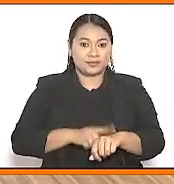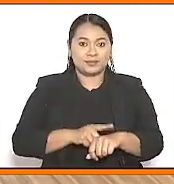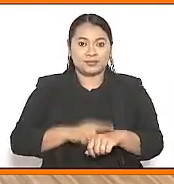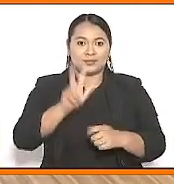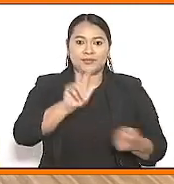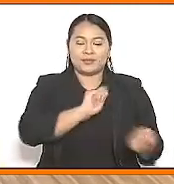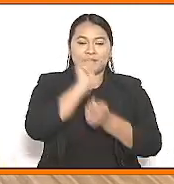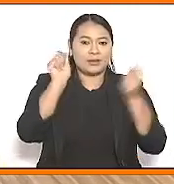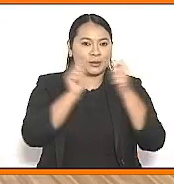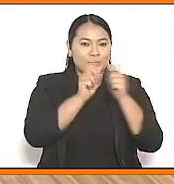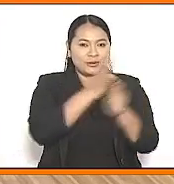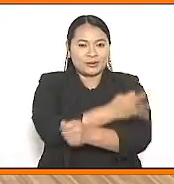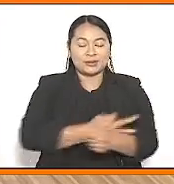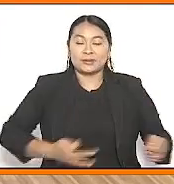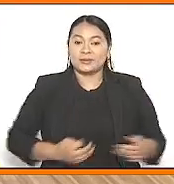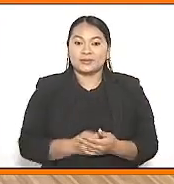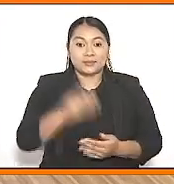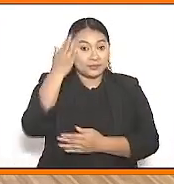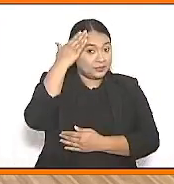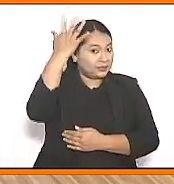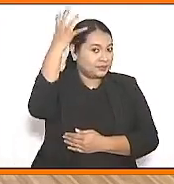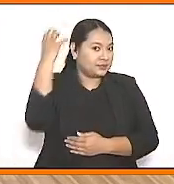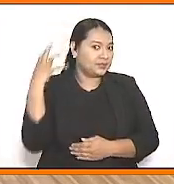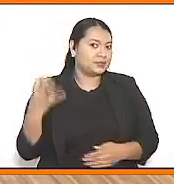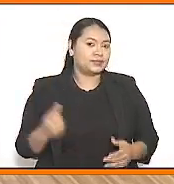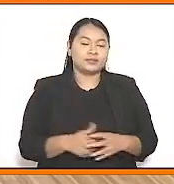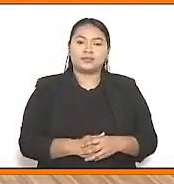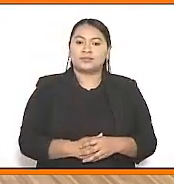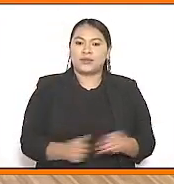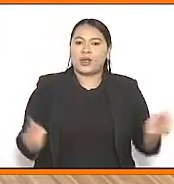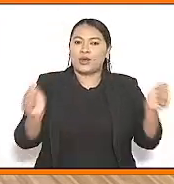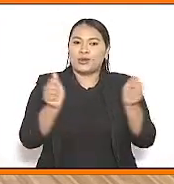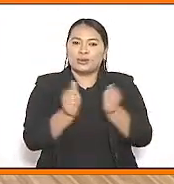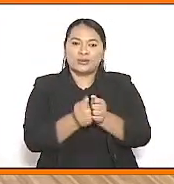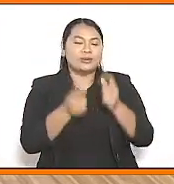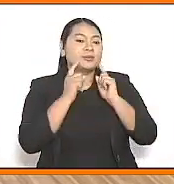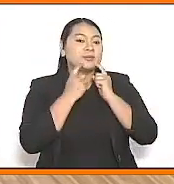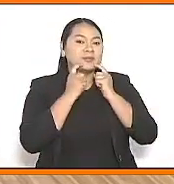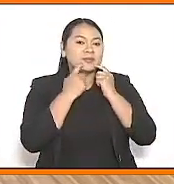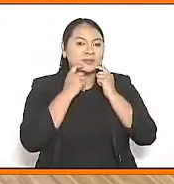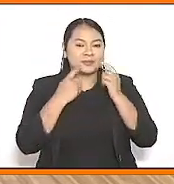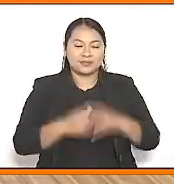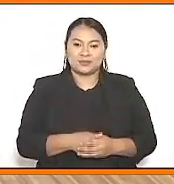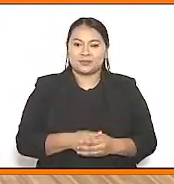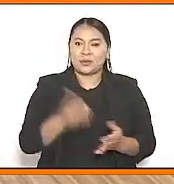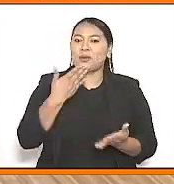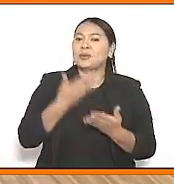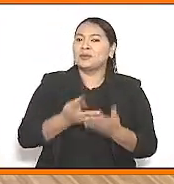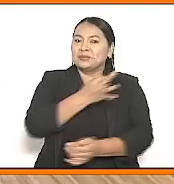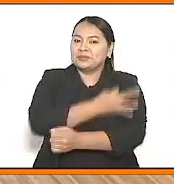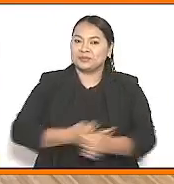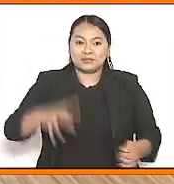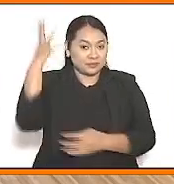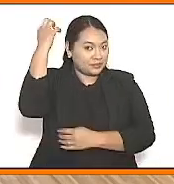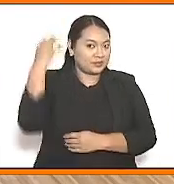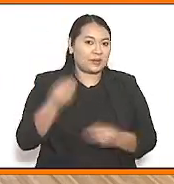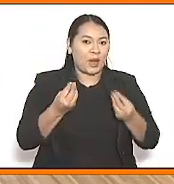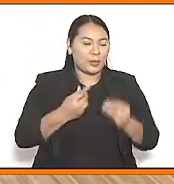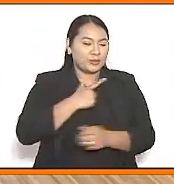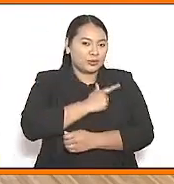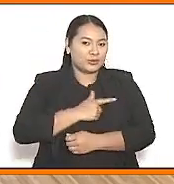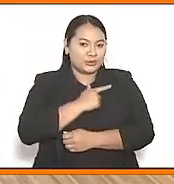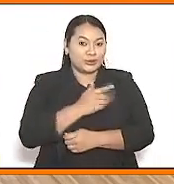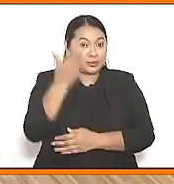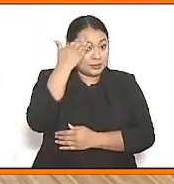las 3 en punto de la tarde, te saluda Charlyn Walter, en compañía de Tatiana Varela. Buenas tardes, Charlyn. Qué placer saludarte. También es un